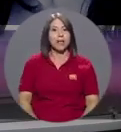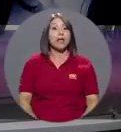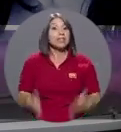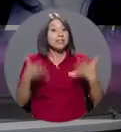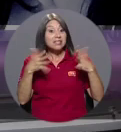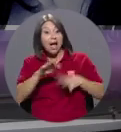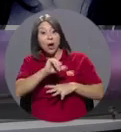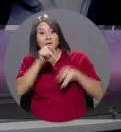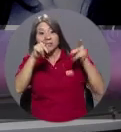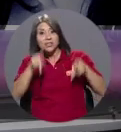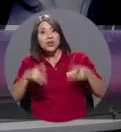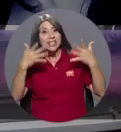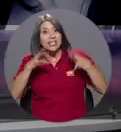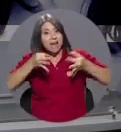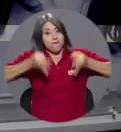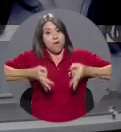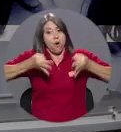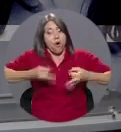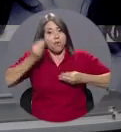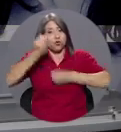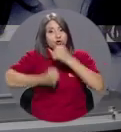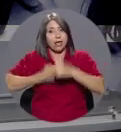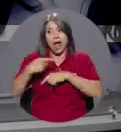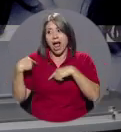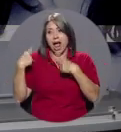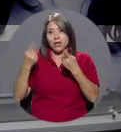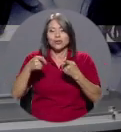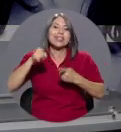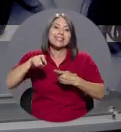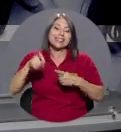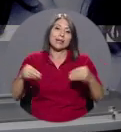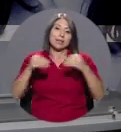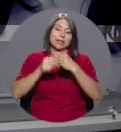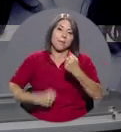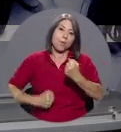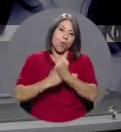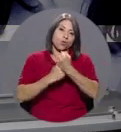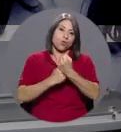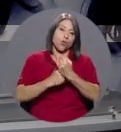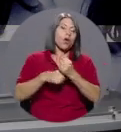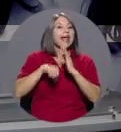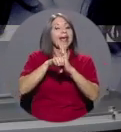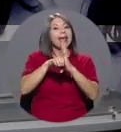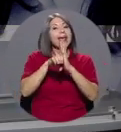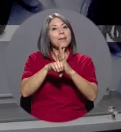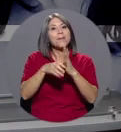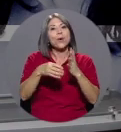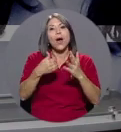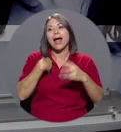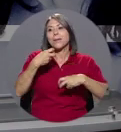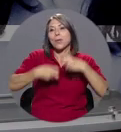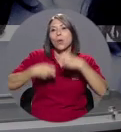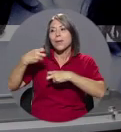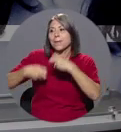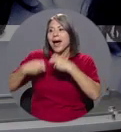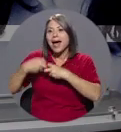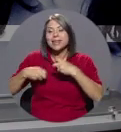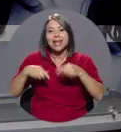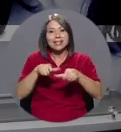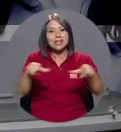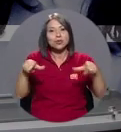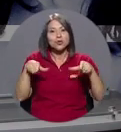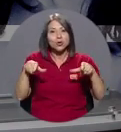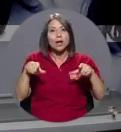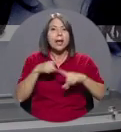productores que ya tienen muchos años de estar formalizados pues necesitan más apoyo. Por ejemplo, hay problemáticas en sectores,